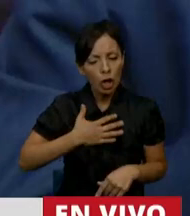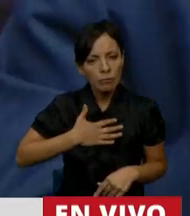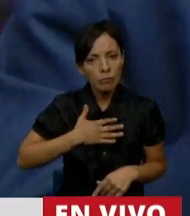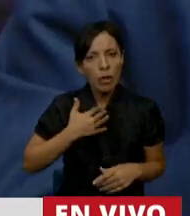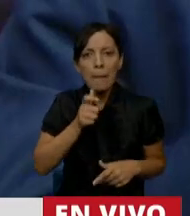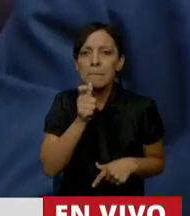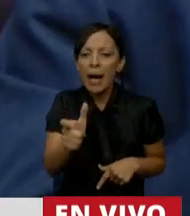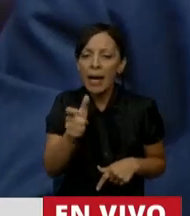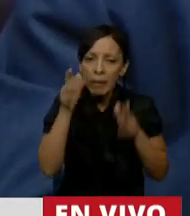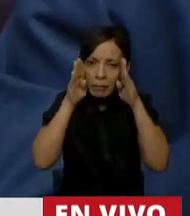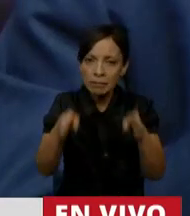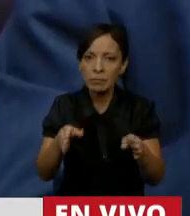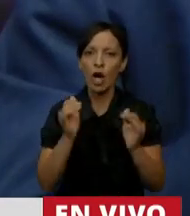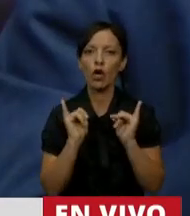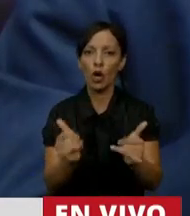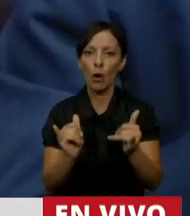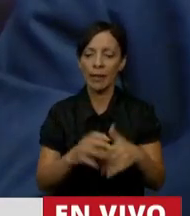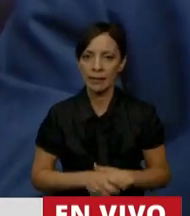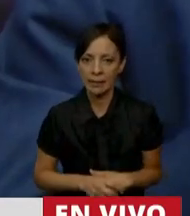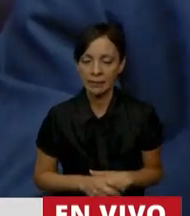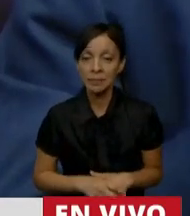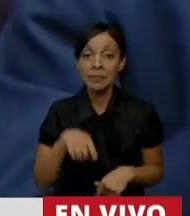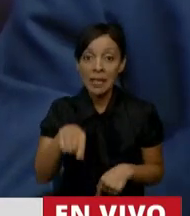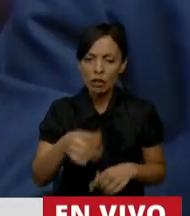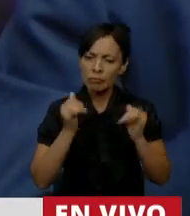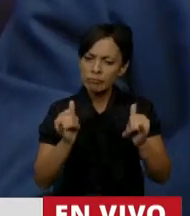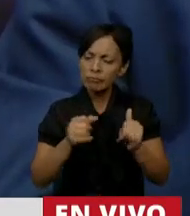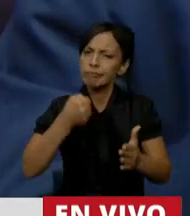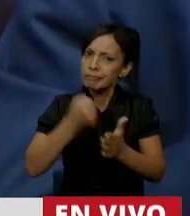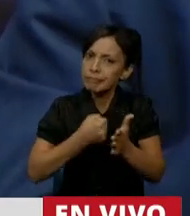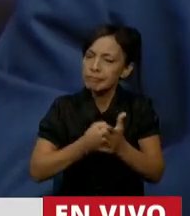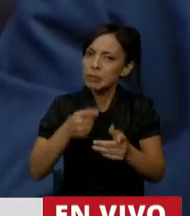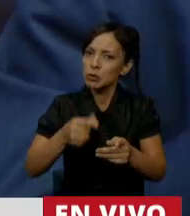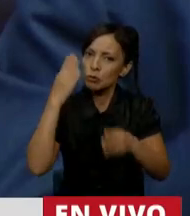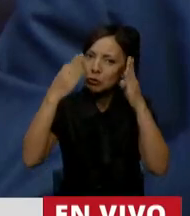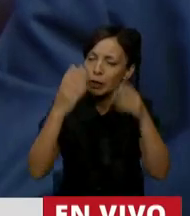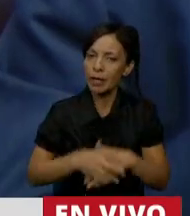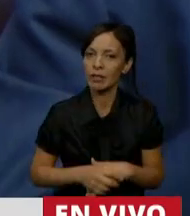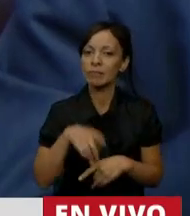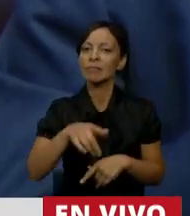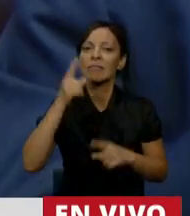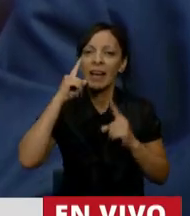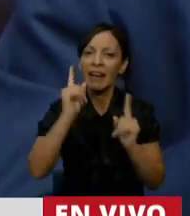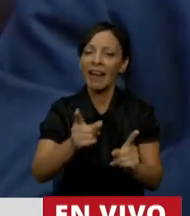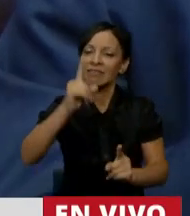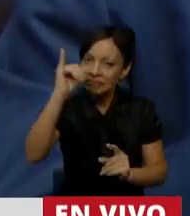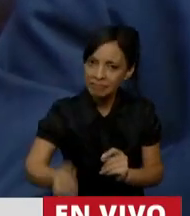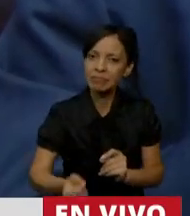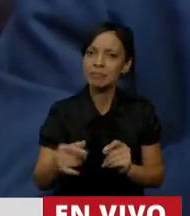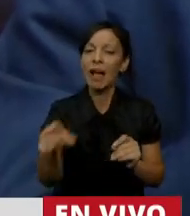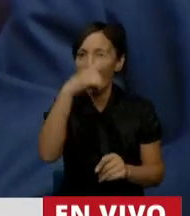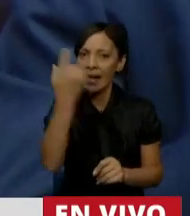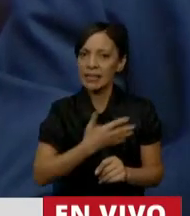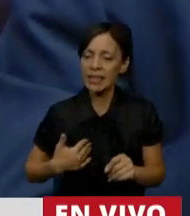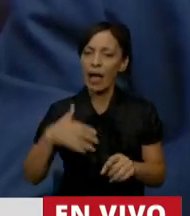palabra a los jóvenes, a quienes en esta causa han puesto sus expectativas, a quienes creen legítimamente que poner al Estado